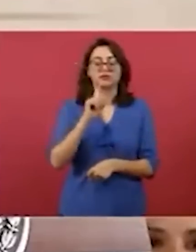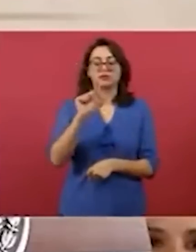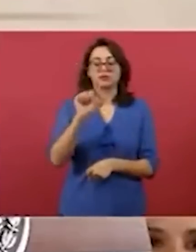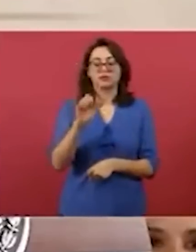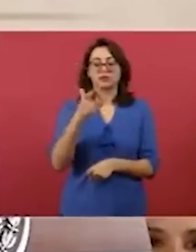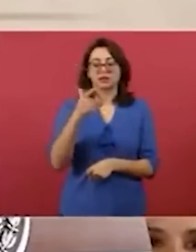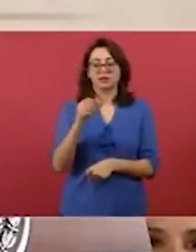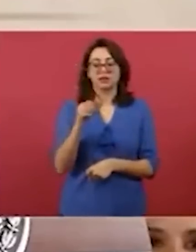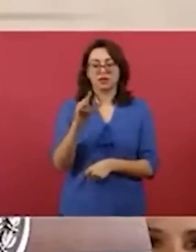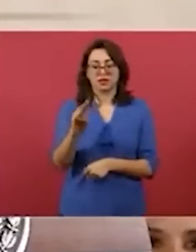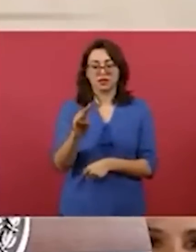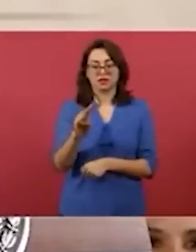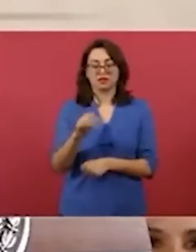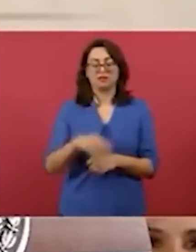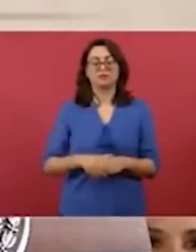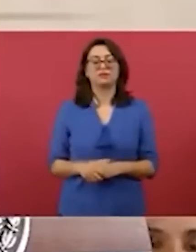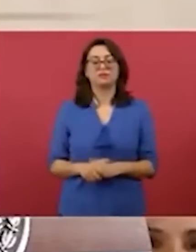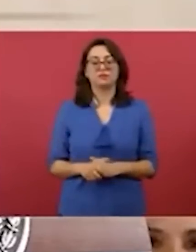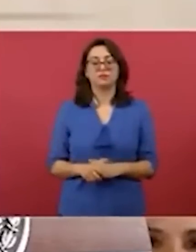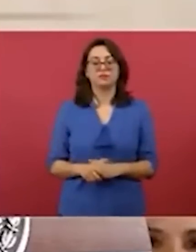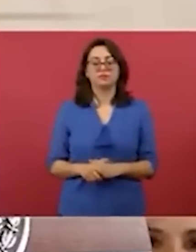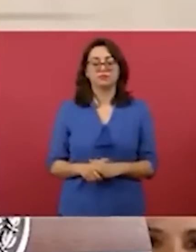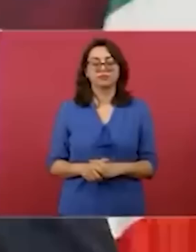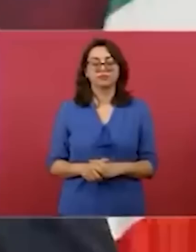Luisa María